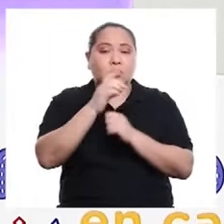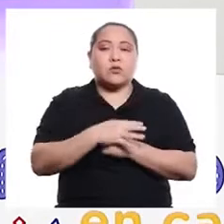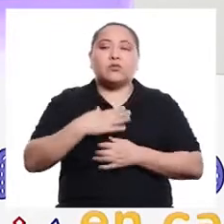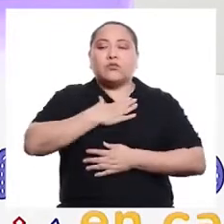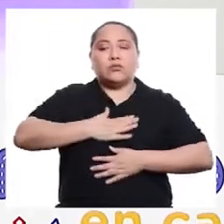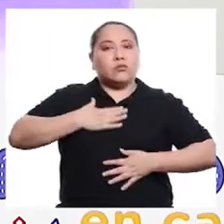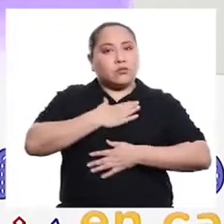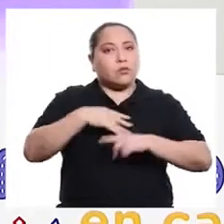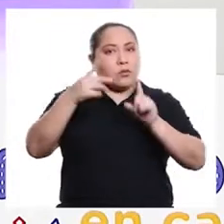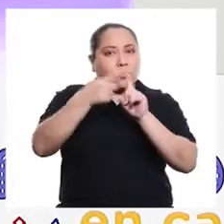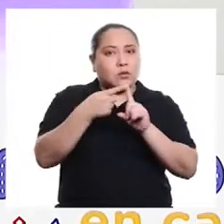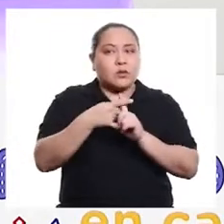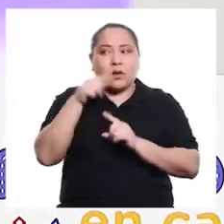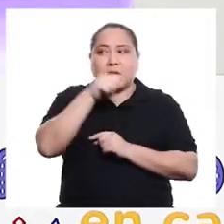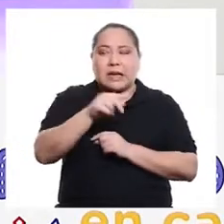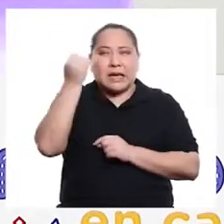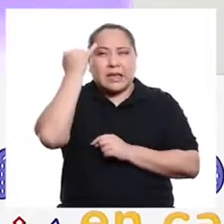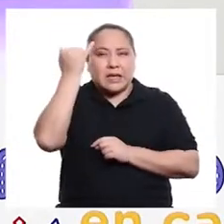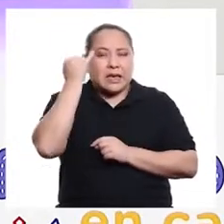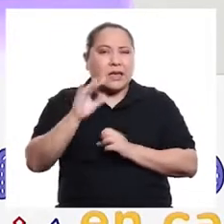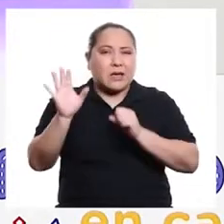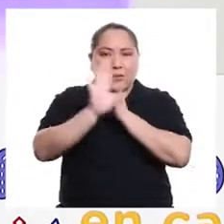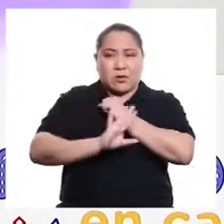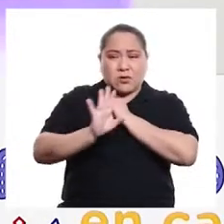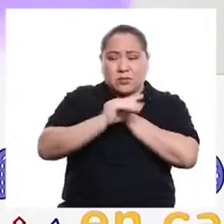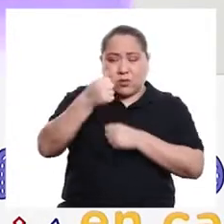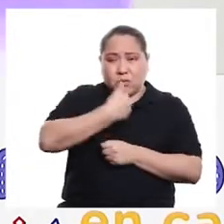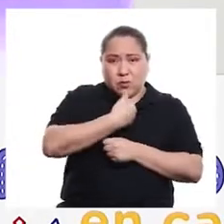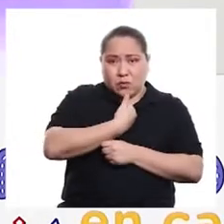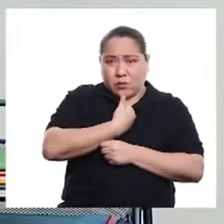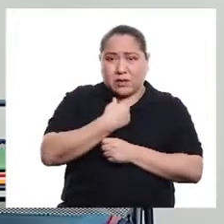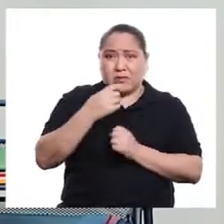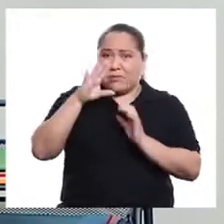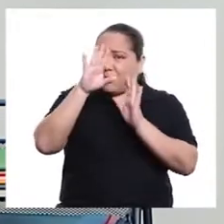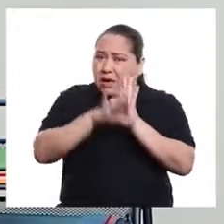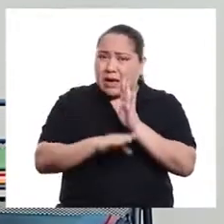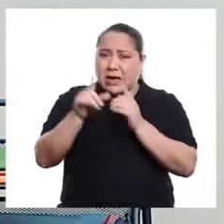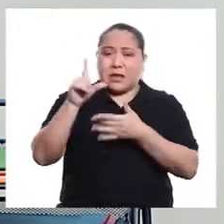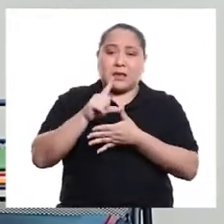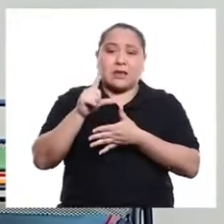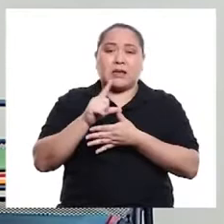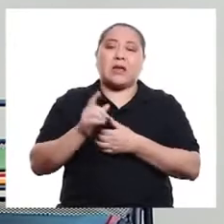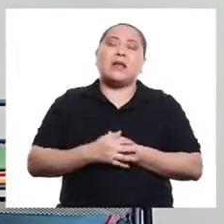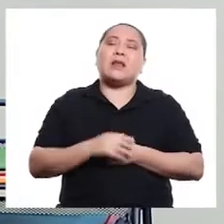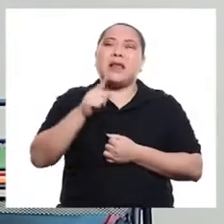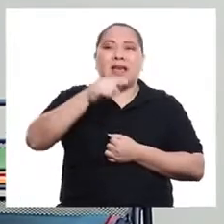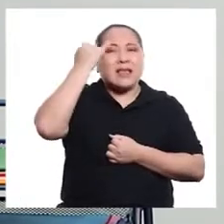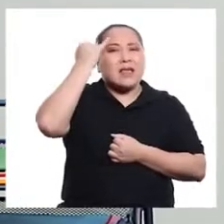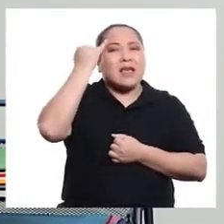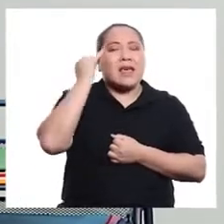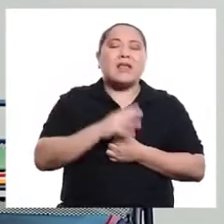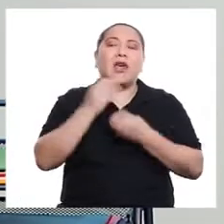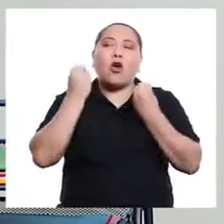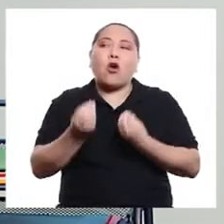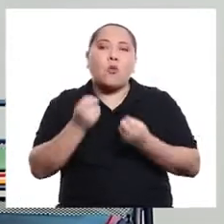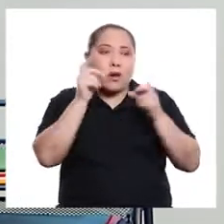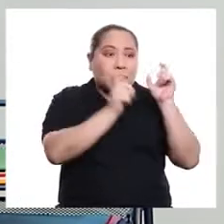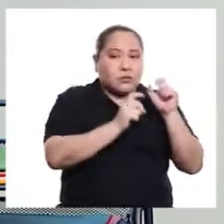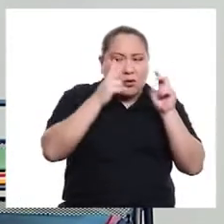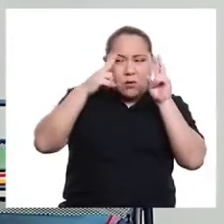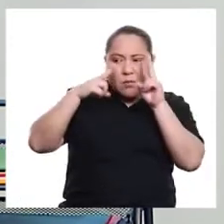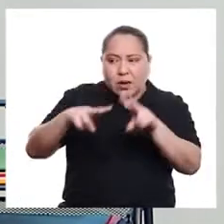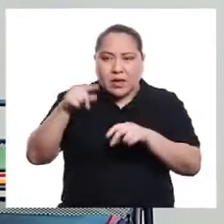bienestar positivo, la percepción de seguridad es muy baja en Latinoamérica. La percepción de seguridad es la manera como las personas